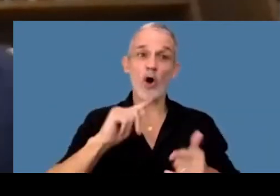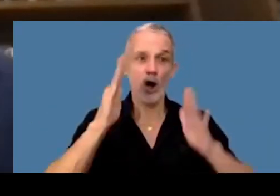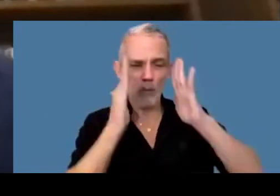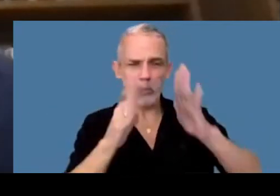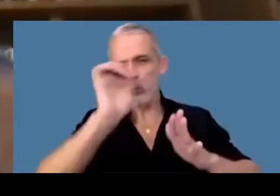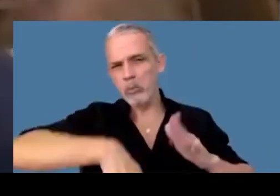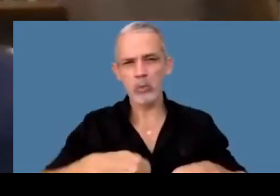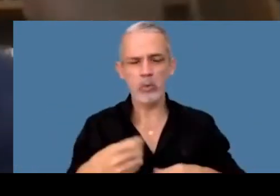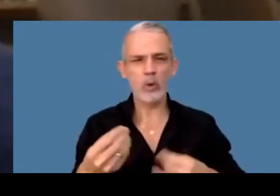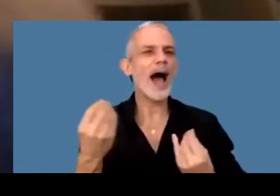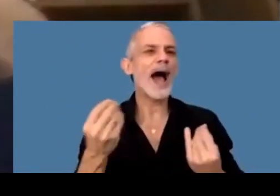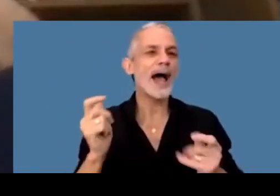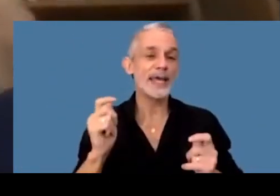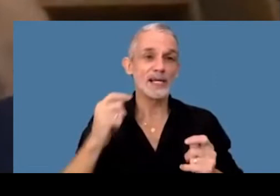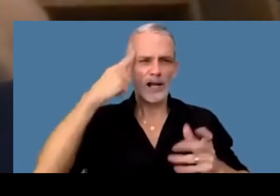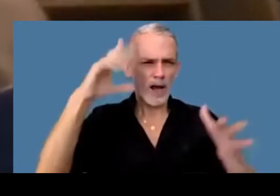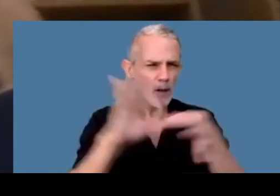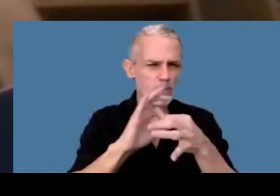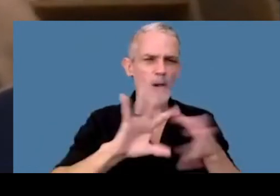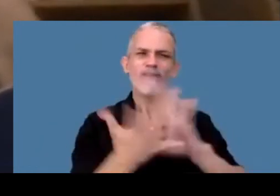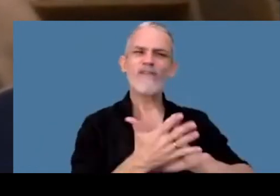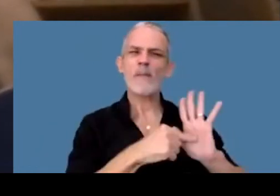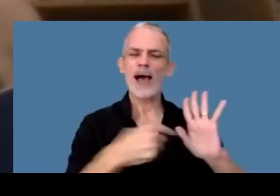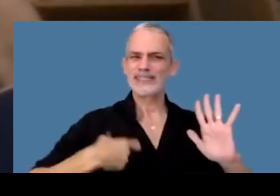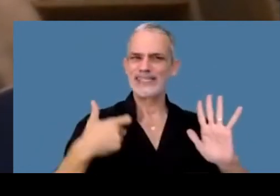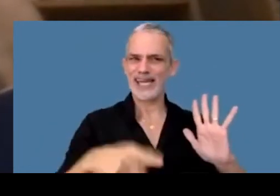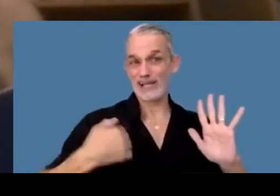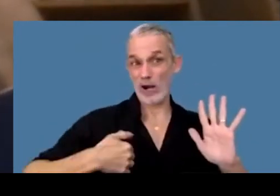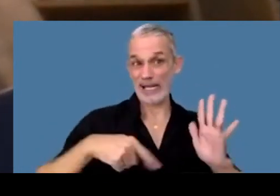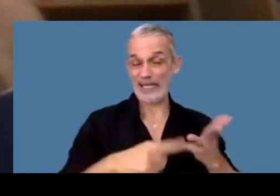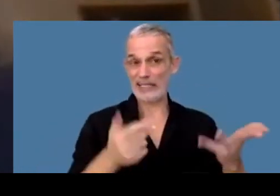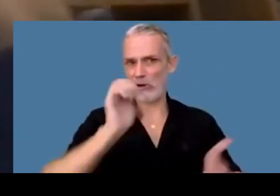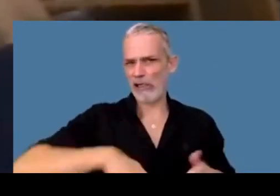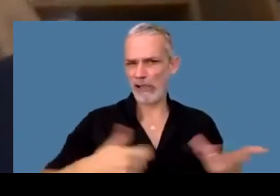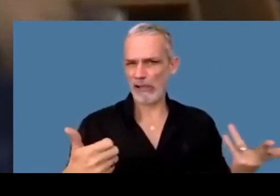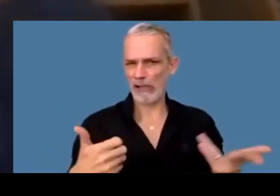el mejor de los casos, la lógica del modelo sindical argentino, ¿no?,